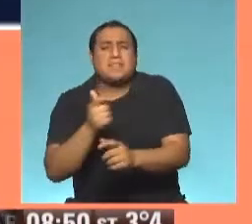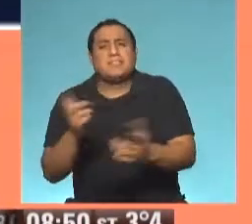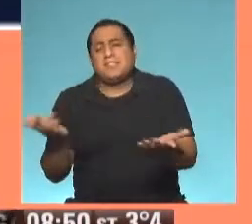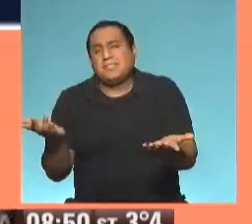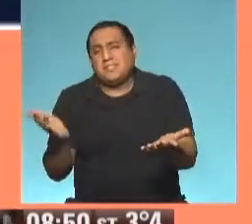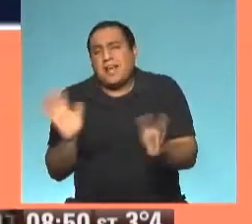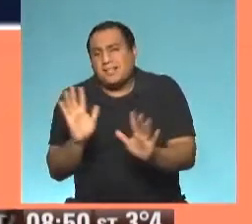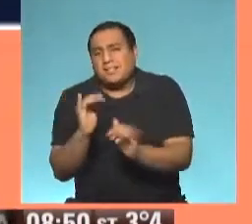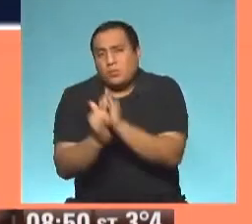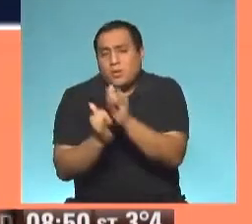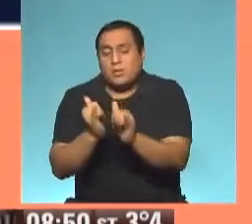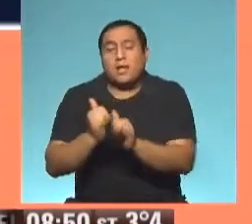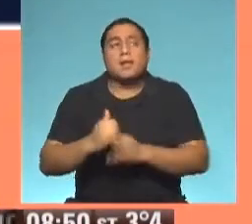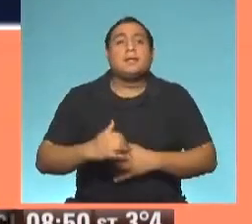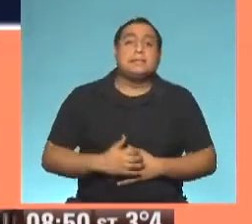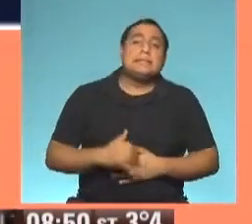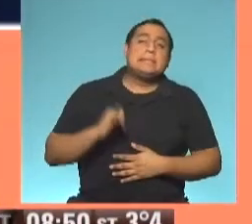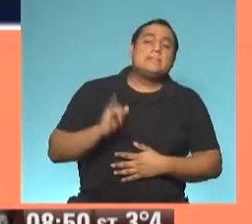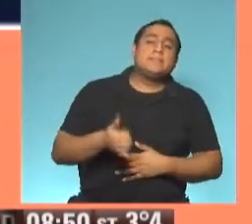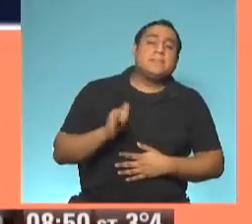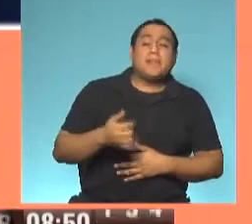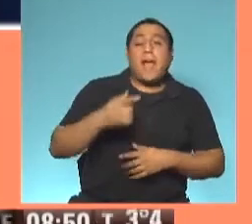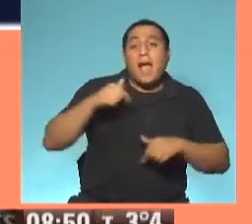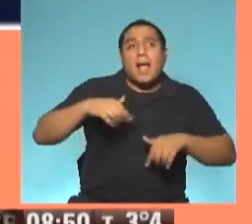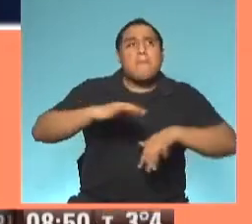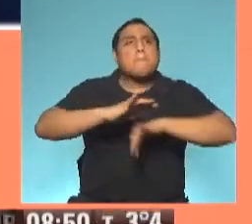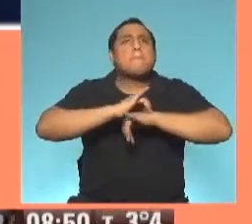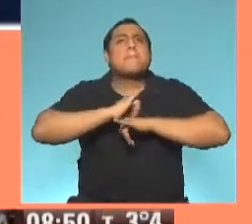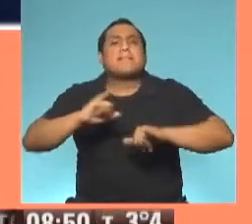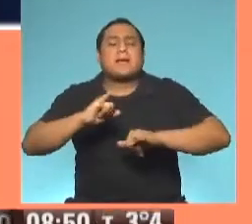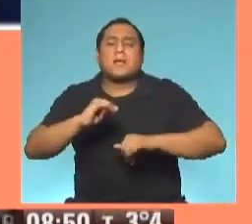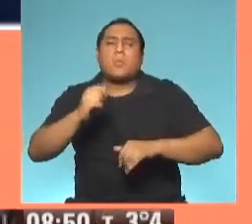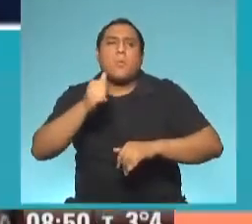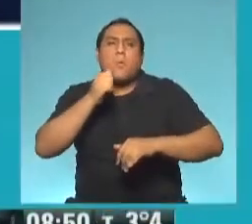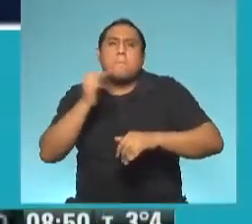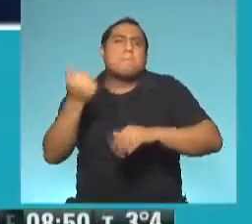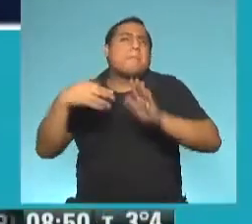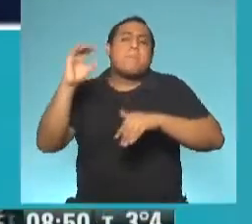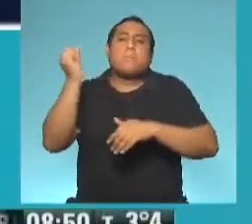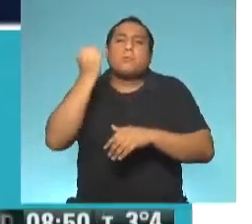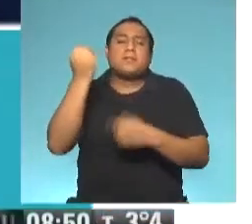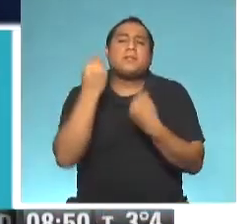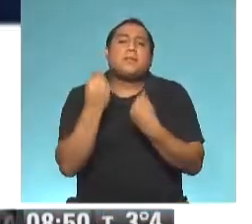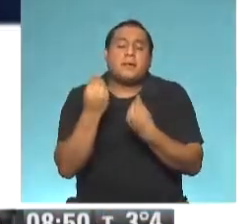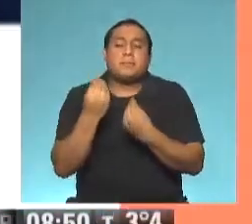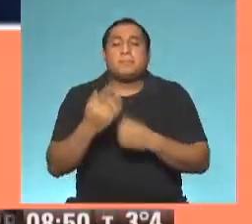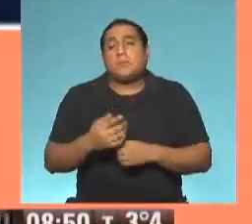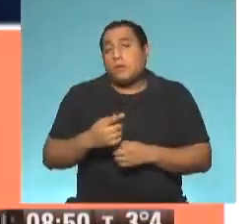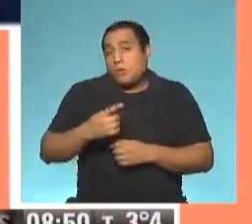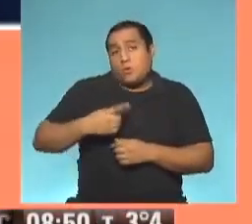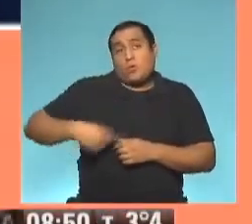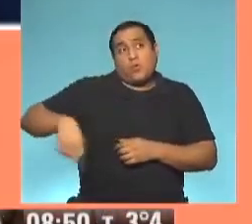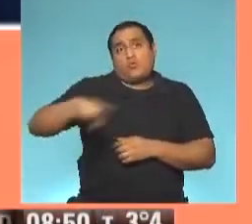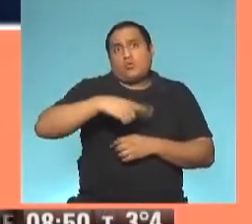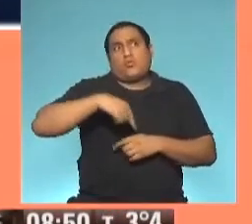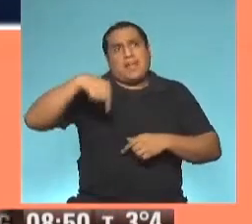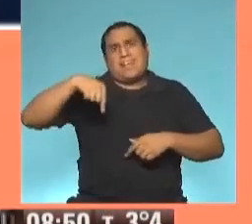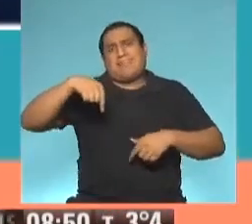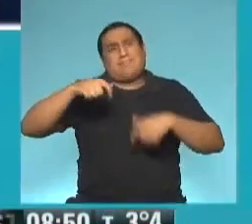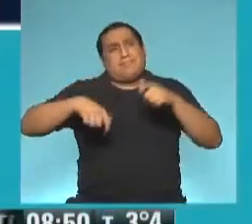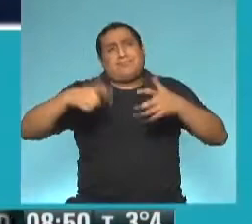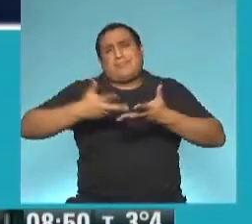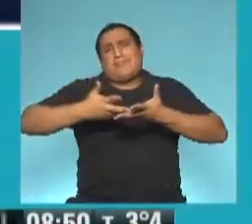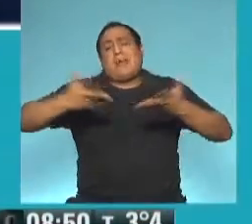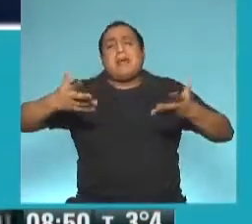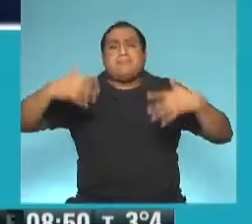ese sentido, creo que el mensaje principal es que hemos atravesado como humanidad un montón de